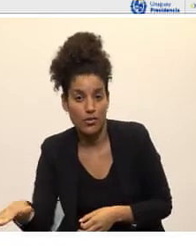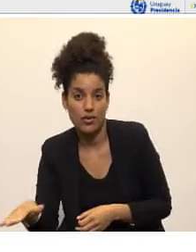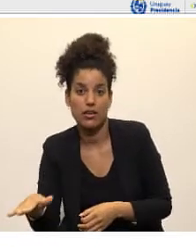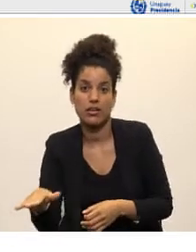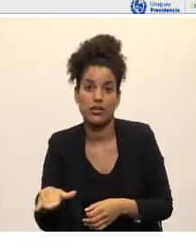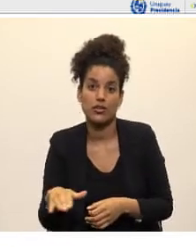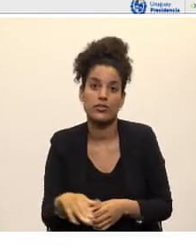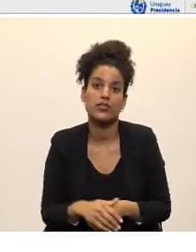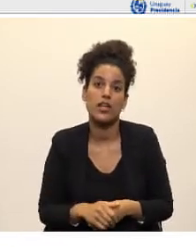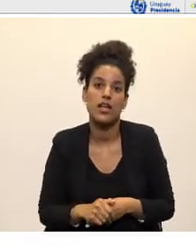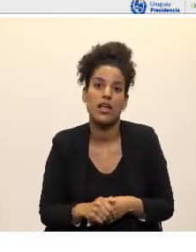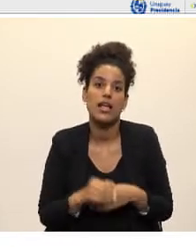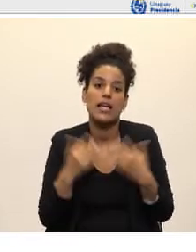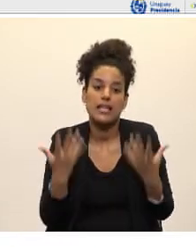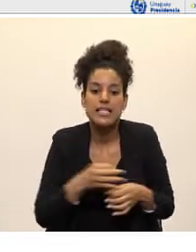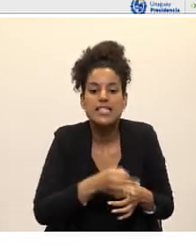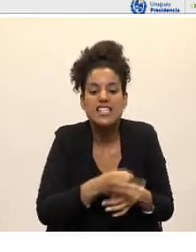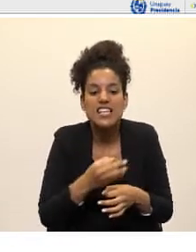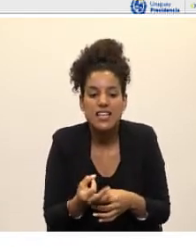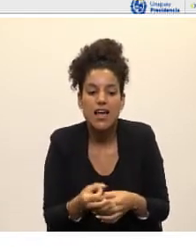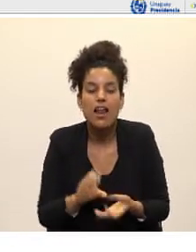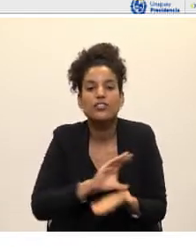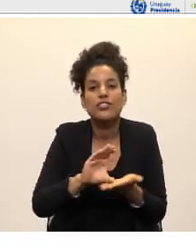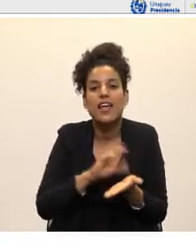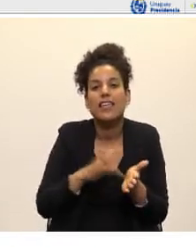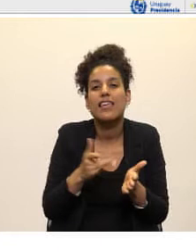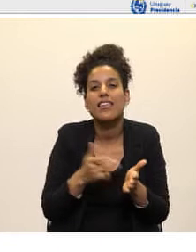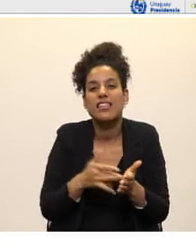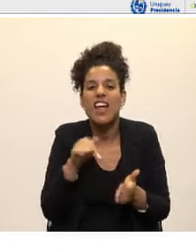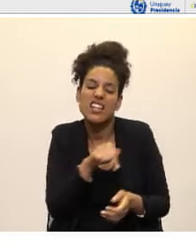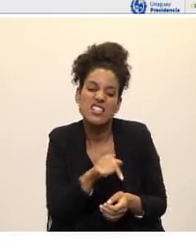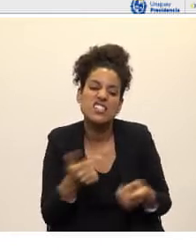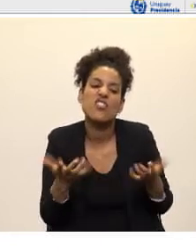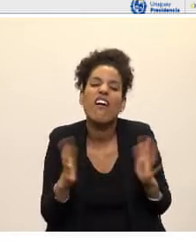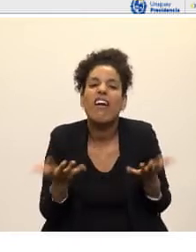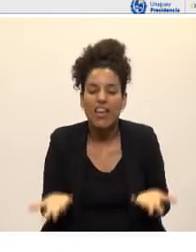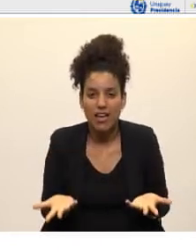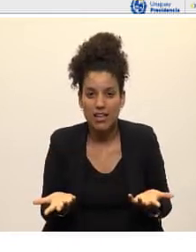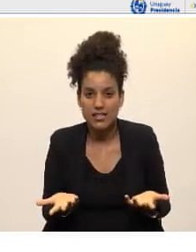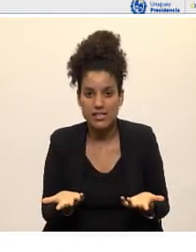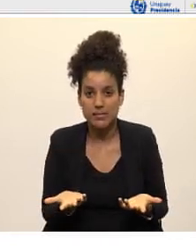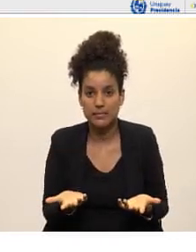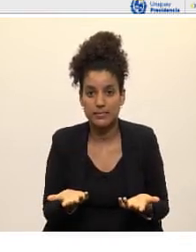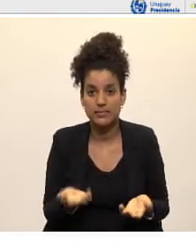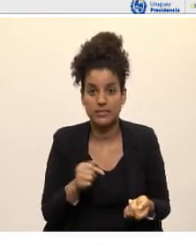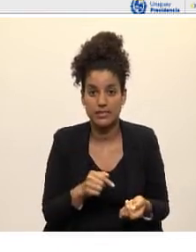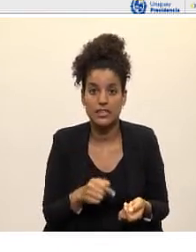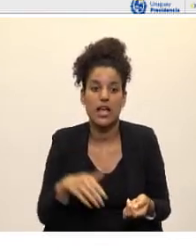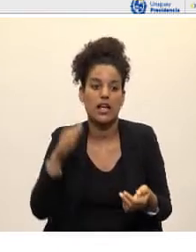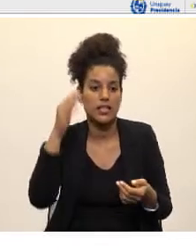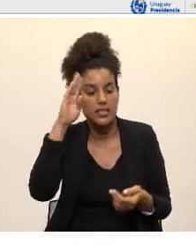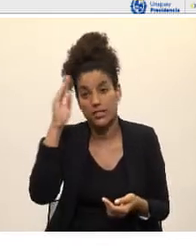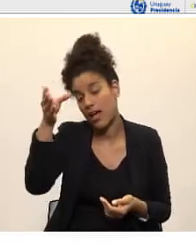enseñar qué es la ciudadanía digital, cómo generar estas competencias vinculadas con lo digital y